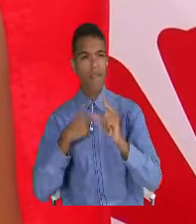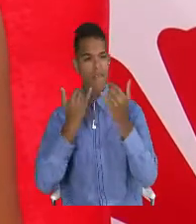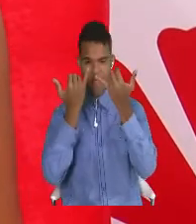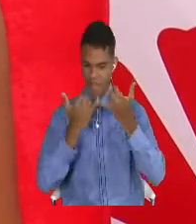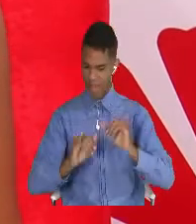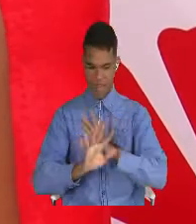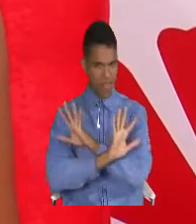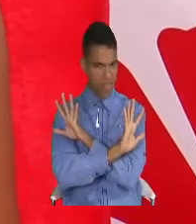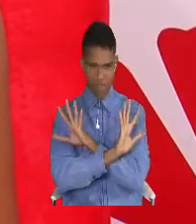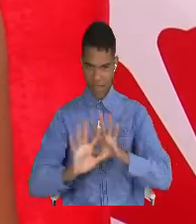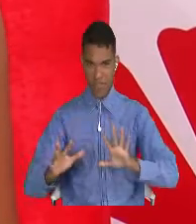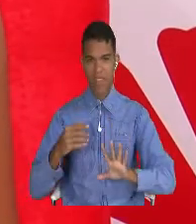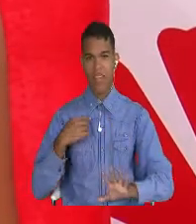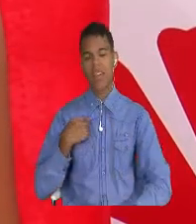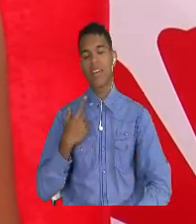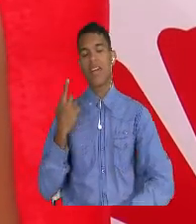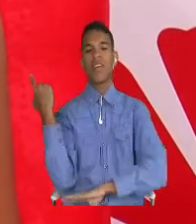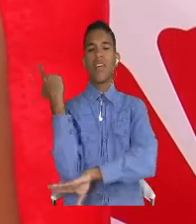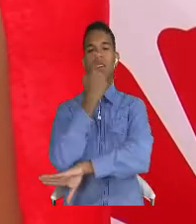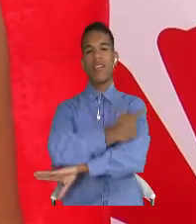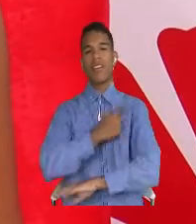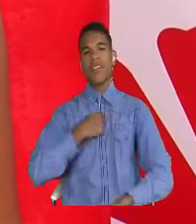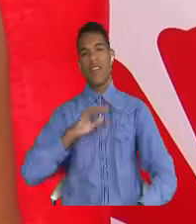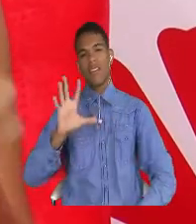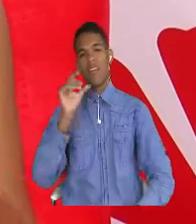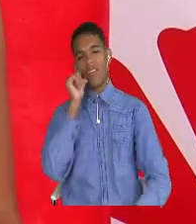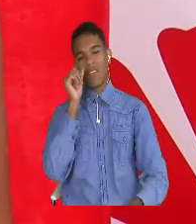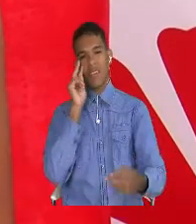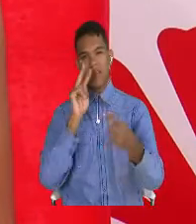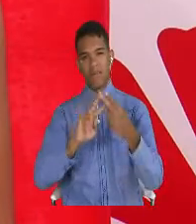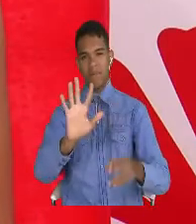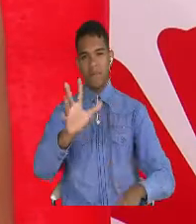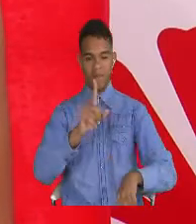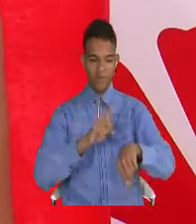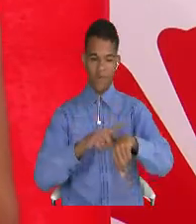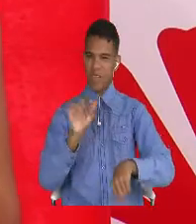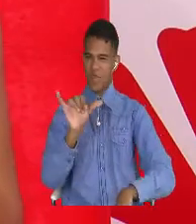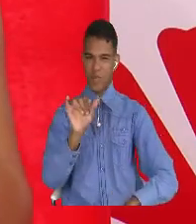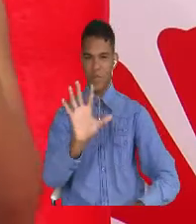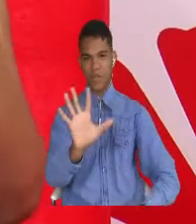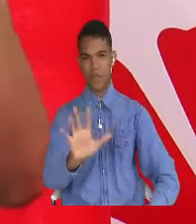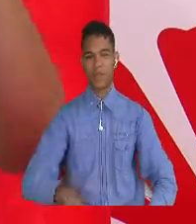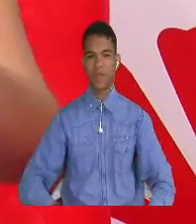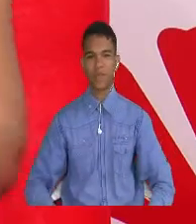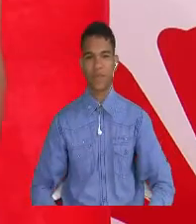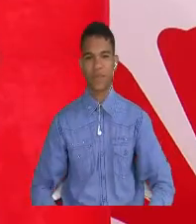en nuestro programa del día de hoy. Nos vemos mañana aquí a la misma hora y en el mismo canal.